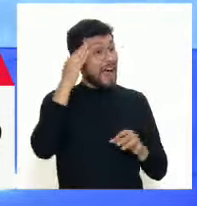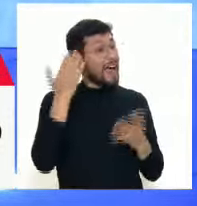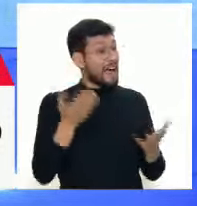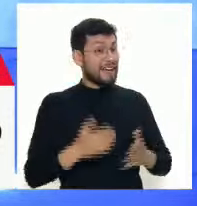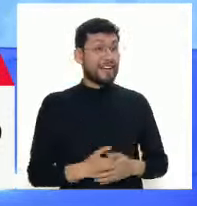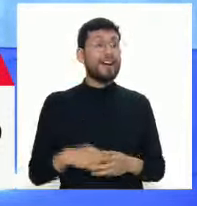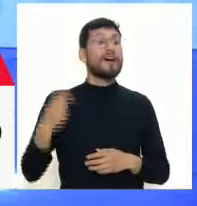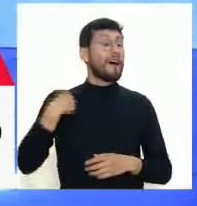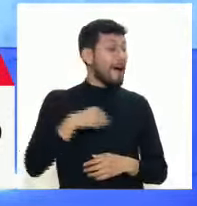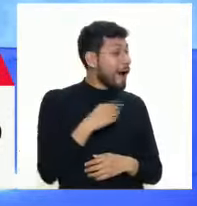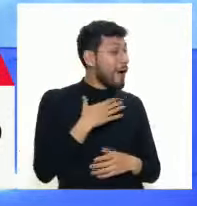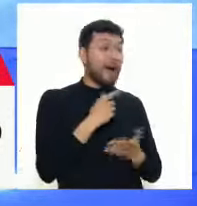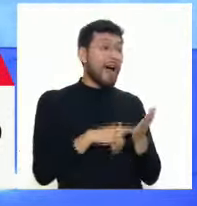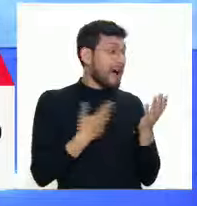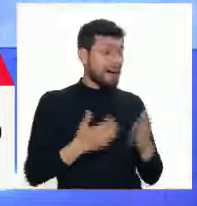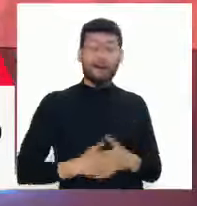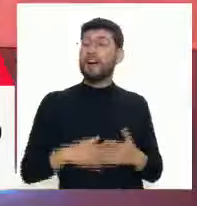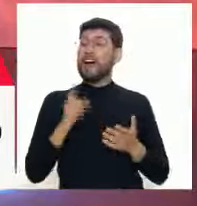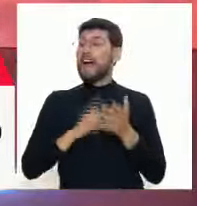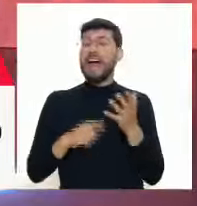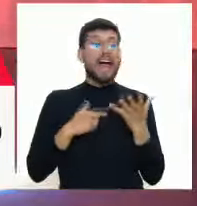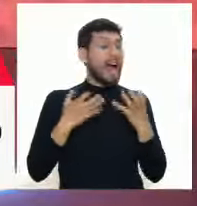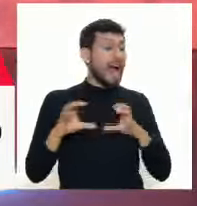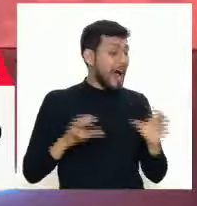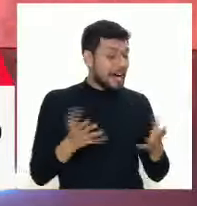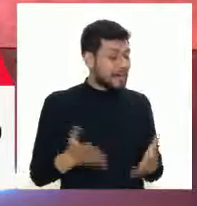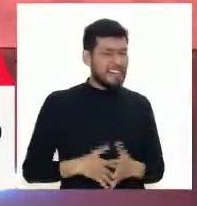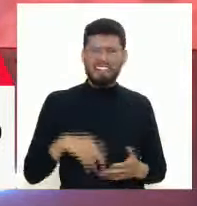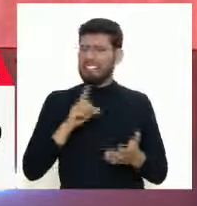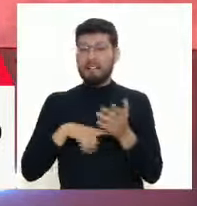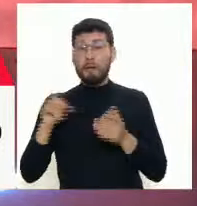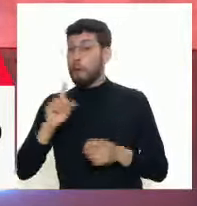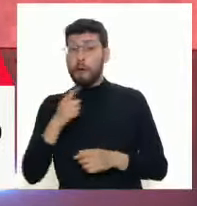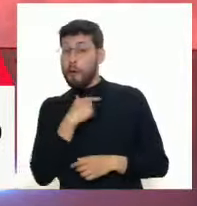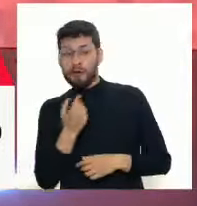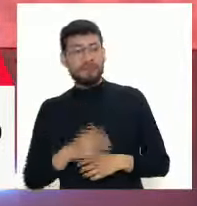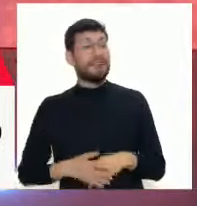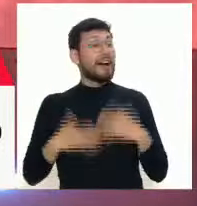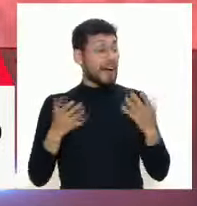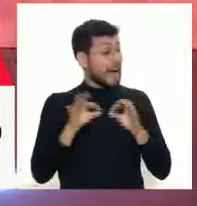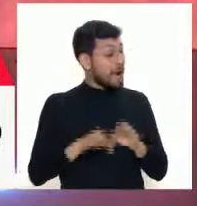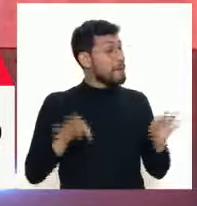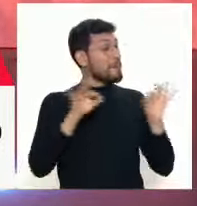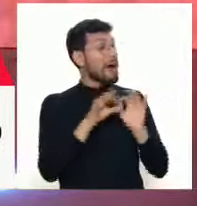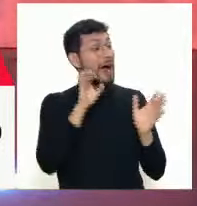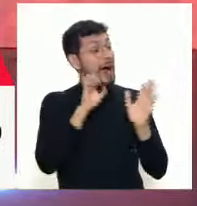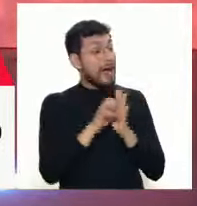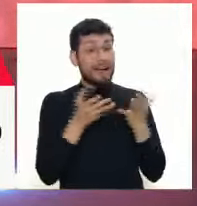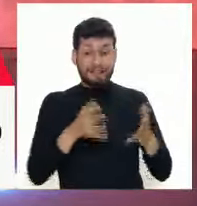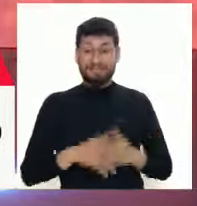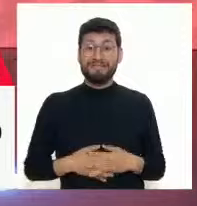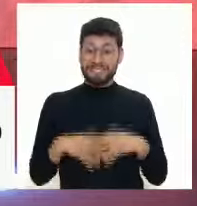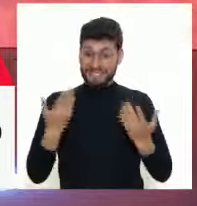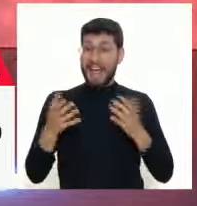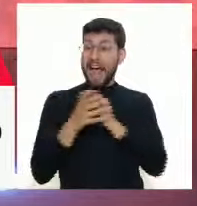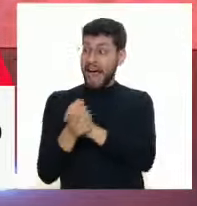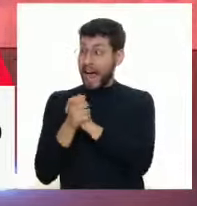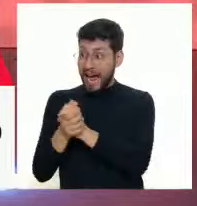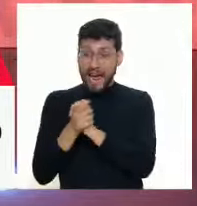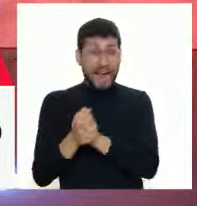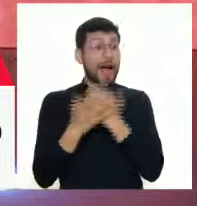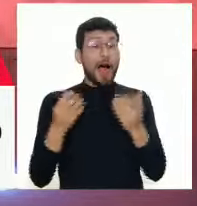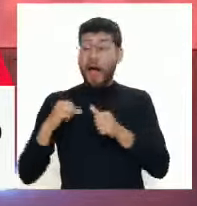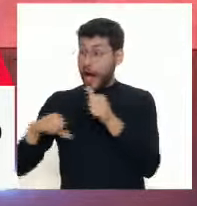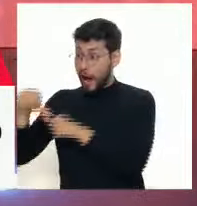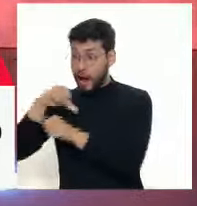ejemplo, qué nos gusta, qué queremos hacer, qué no nos gusta. Y para eso es importante, por ejemplo, pasar tiempo con amigos o